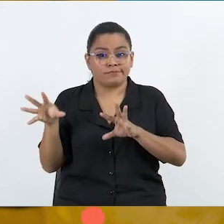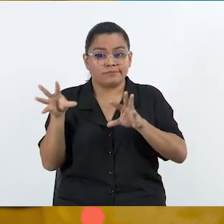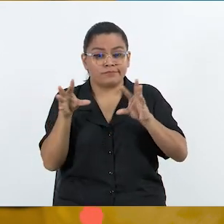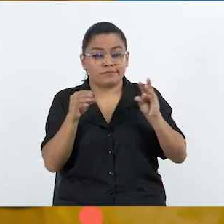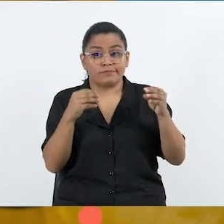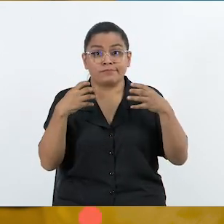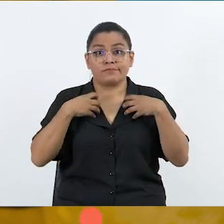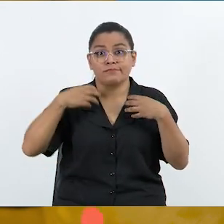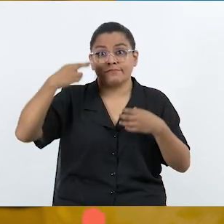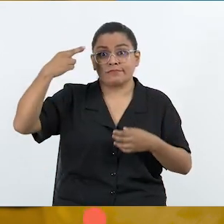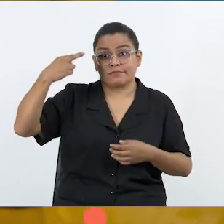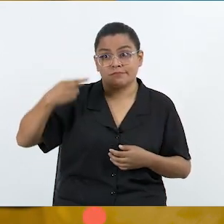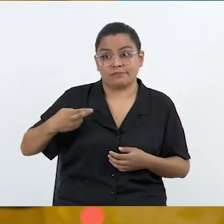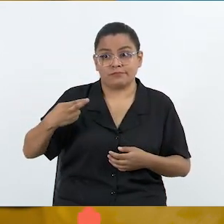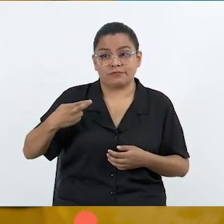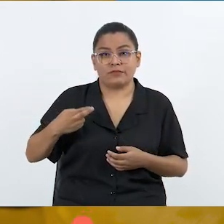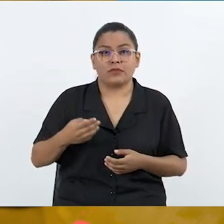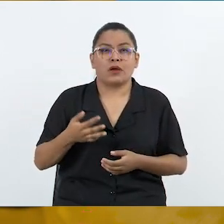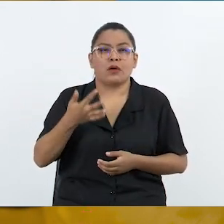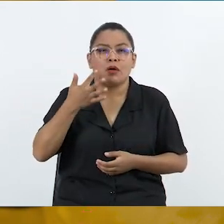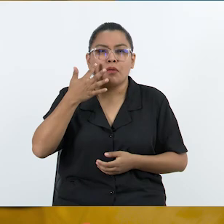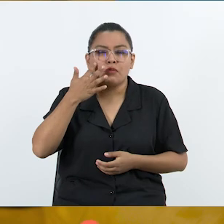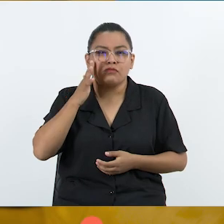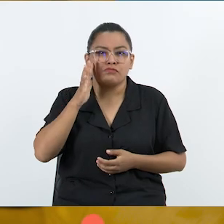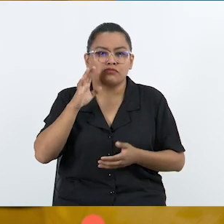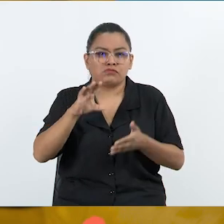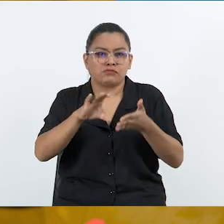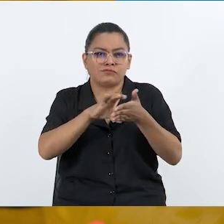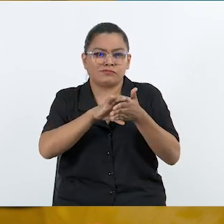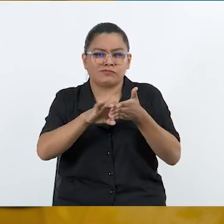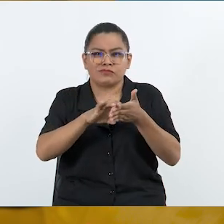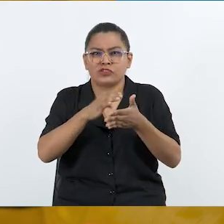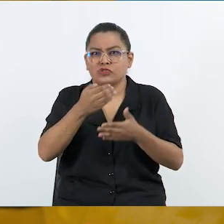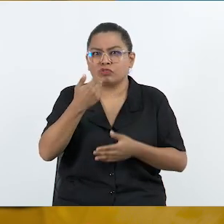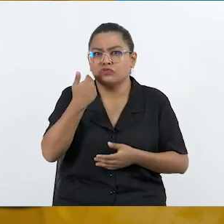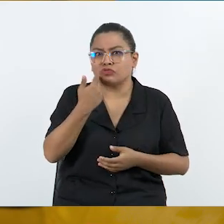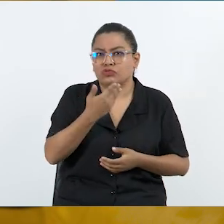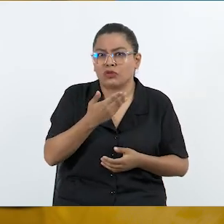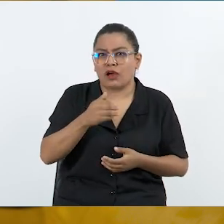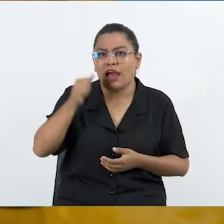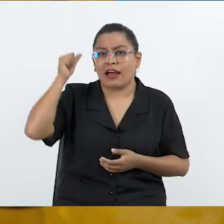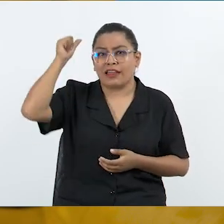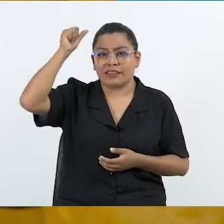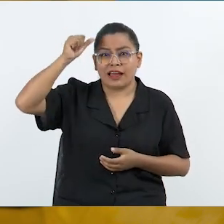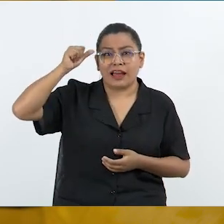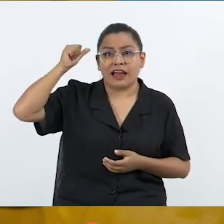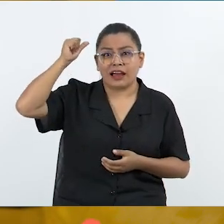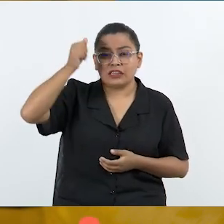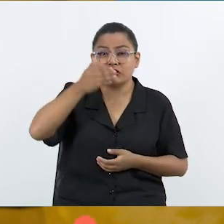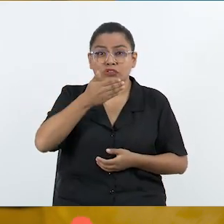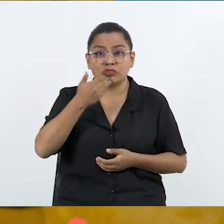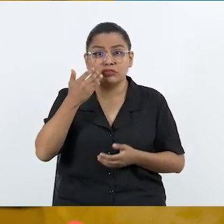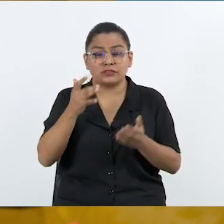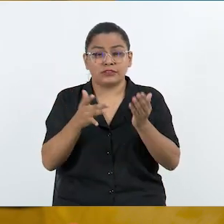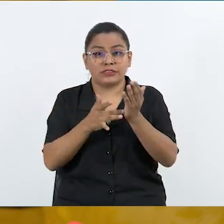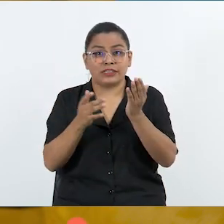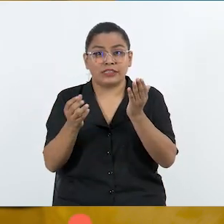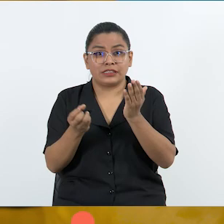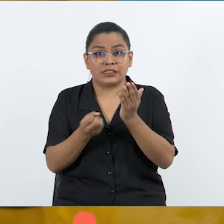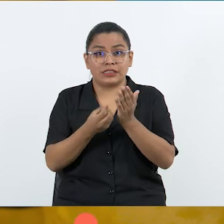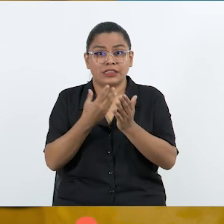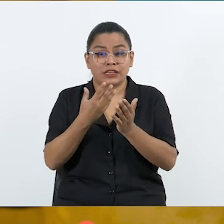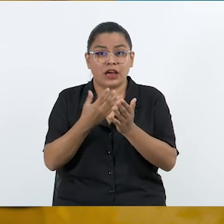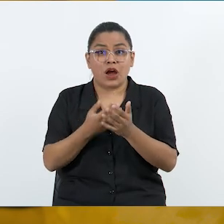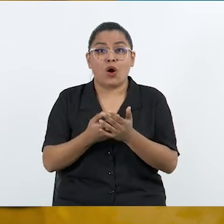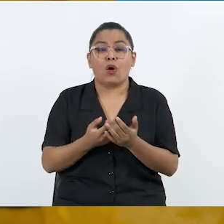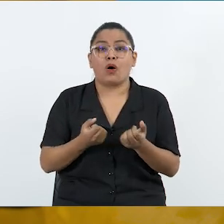vida real, ya sea mediante metáforas, contextualización de situaciones, análisis de situaciones hipotéticas o